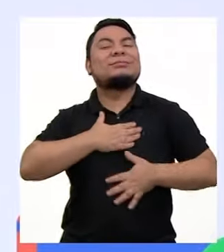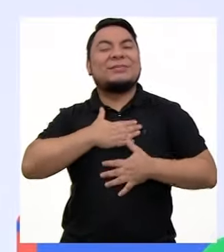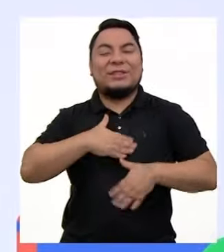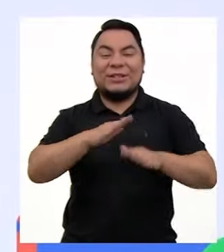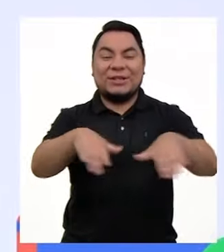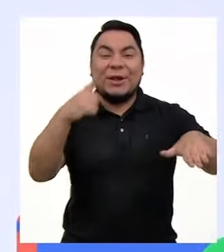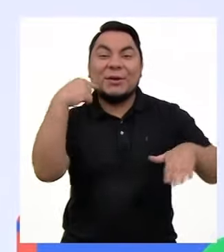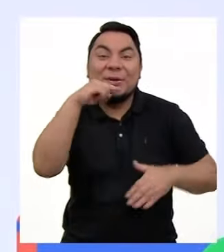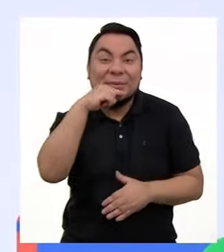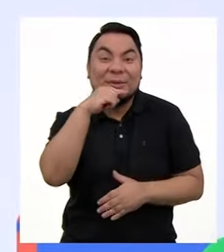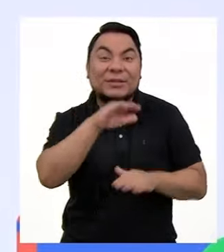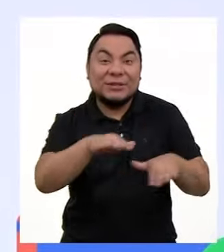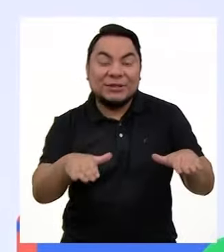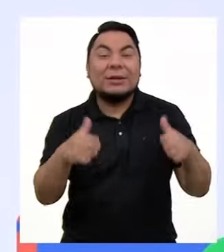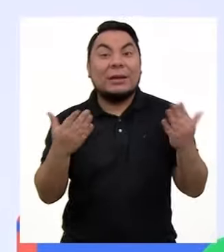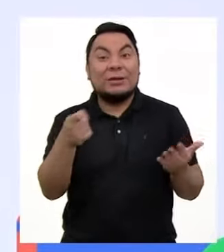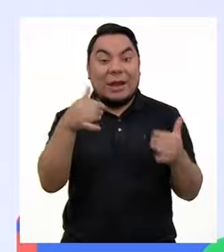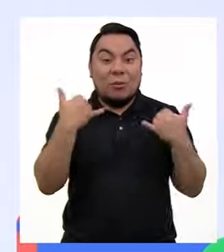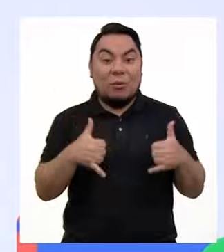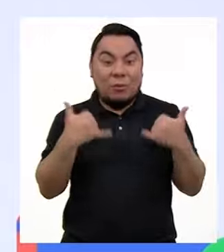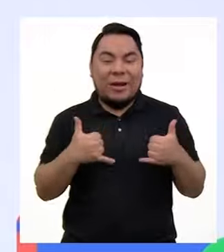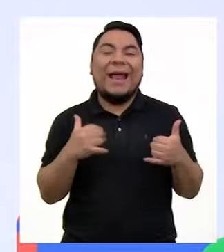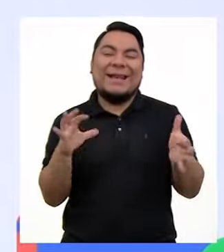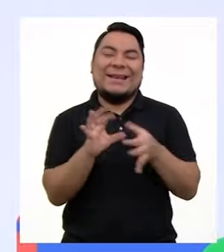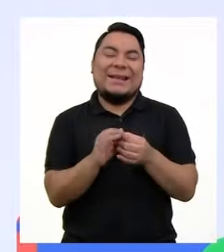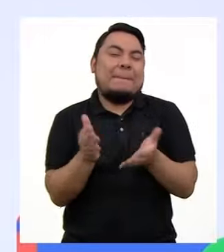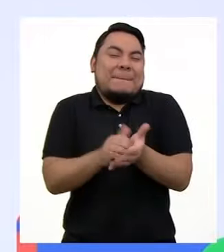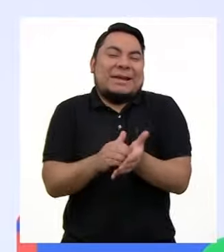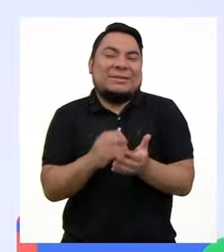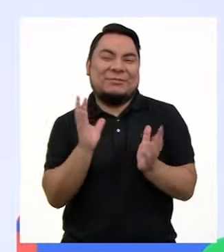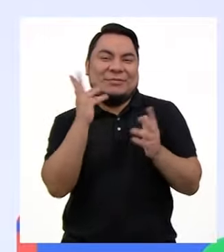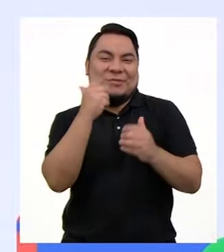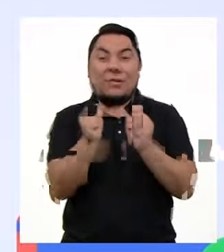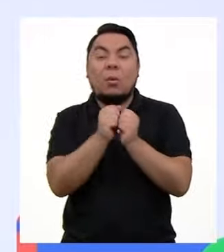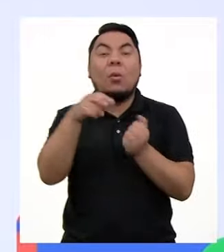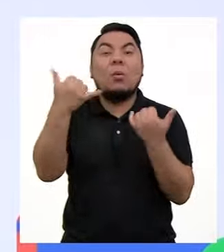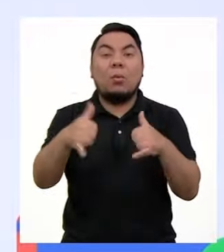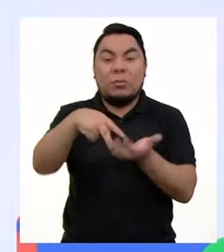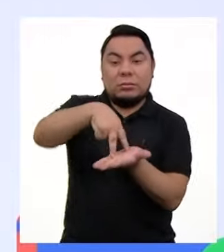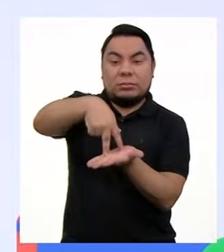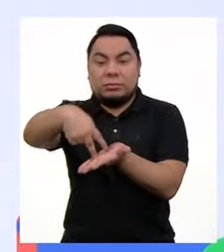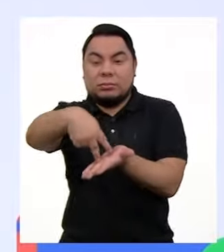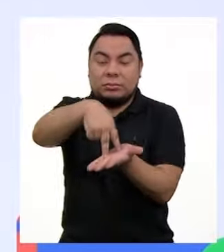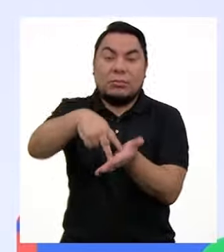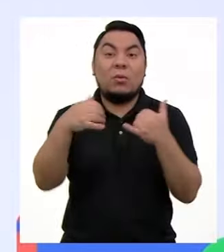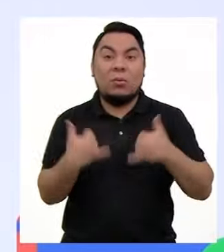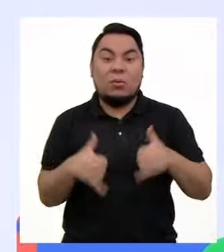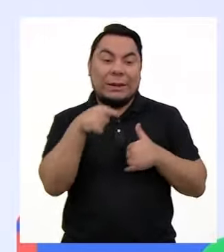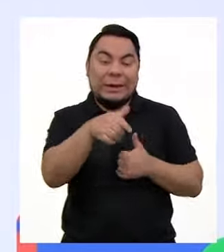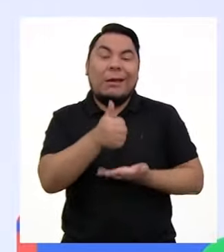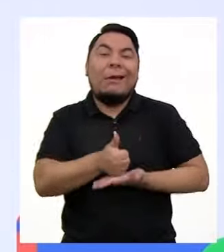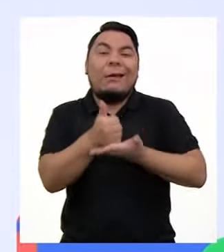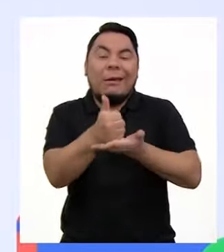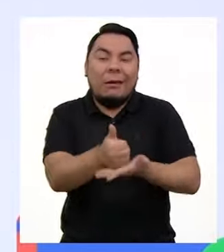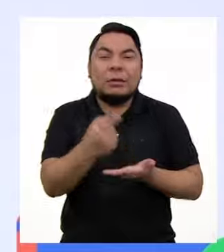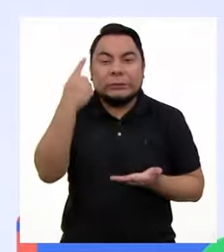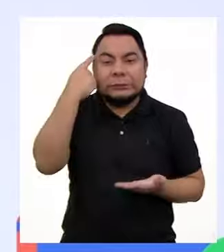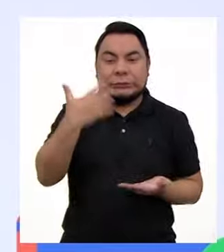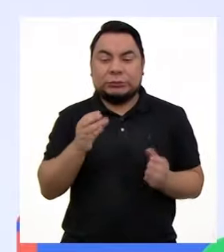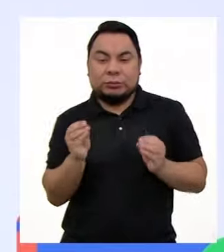niñas y los niños, y si lo hacen jugando es mucho más divertido. Y el desequilibrio, eso los ayudará a buscar